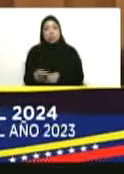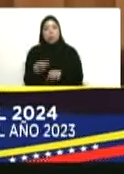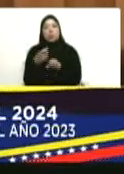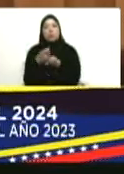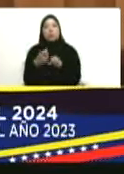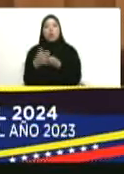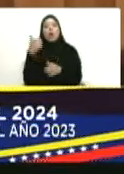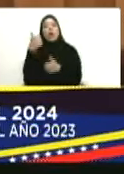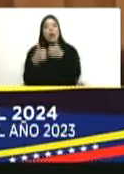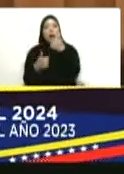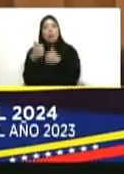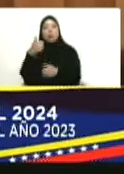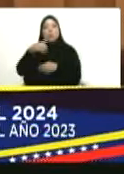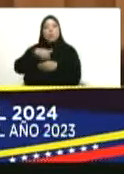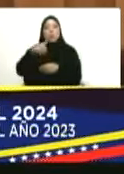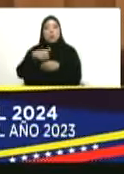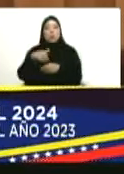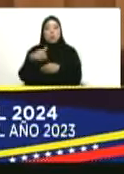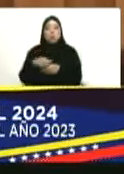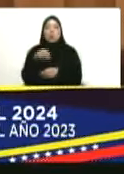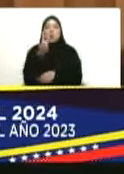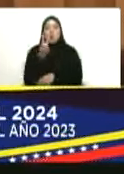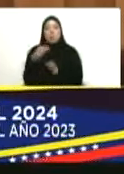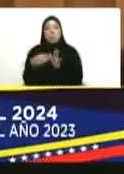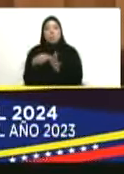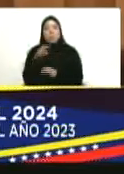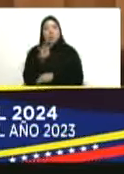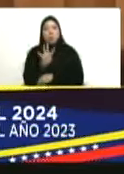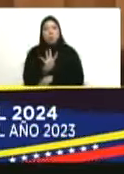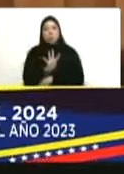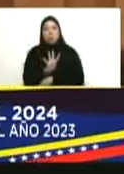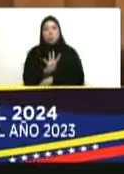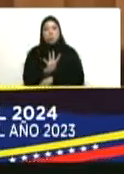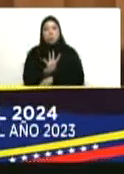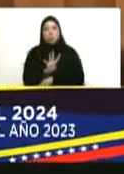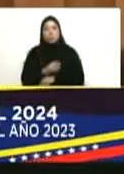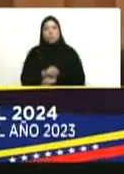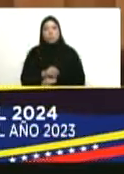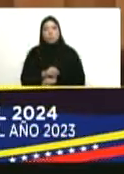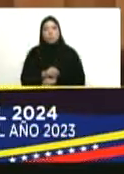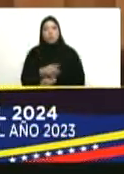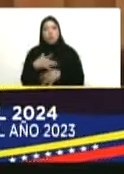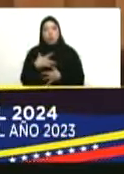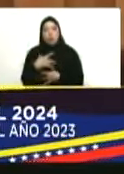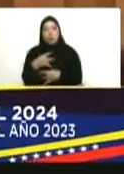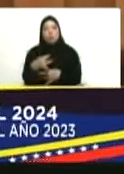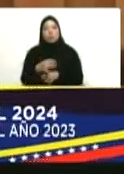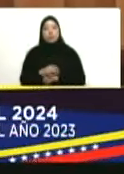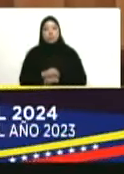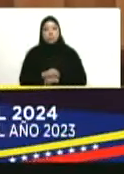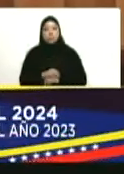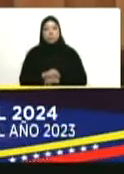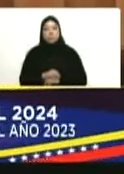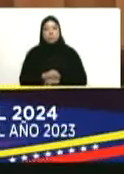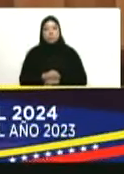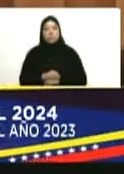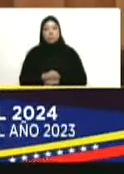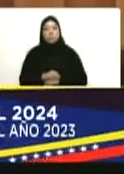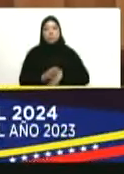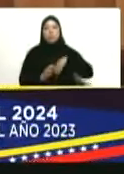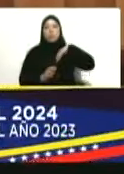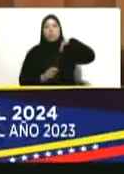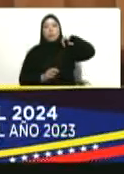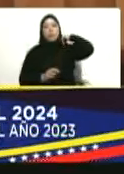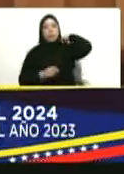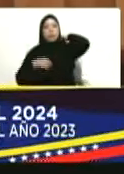como candidato a las elecciones presidenciales del 2024. Paréntesis, los interesados. Esto es algo muy, muy